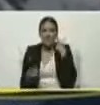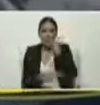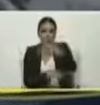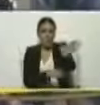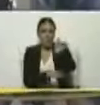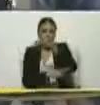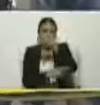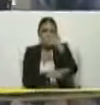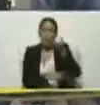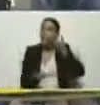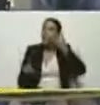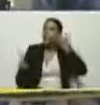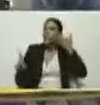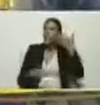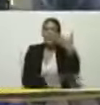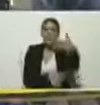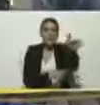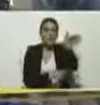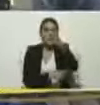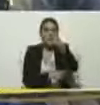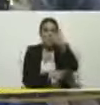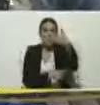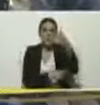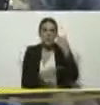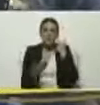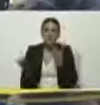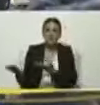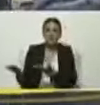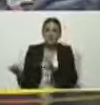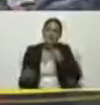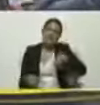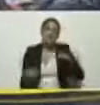mira. ¿Ah?